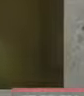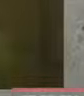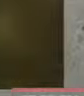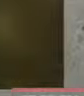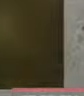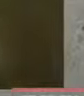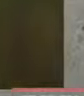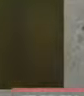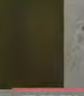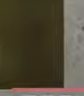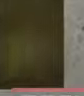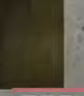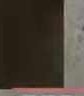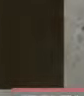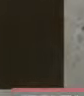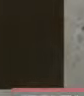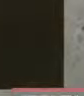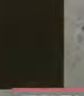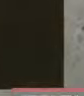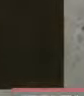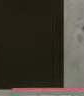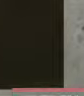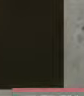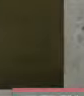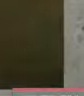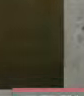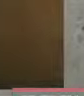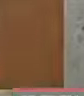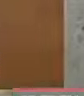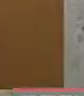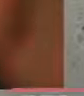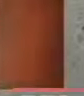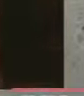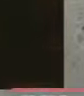ya no le digo más está invadiendo territorios